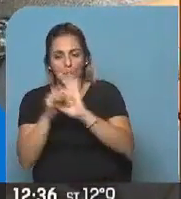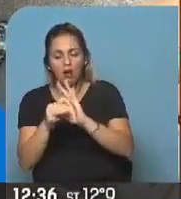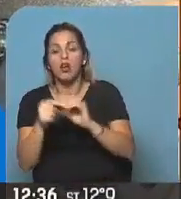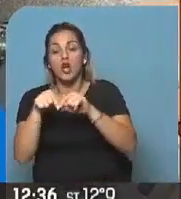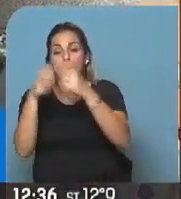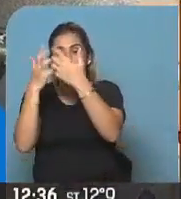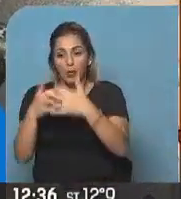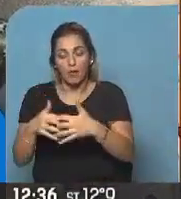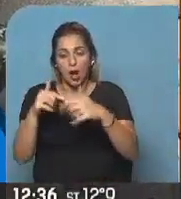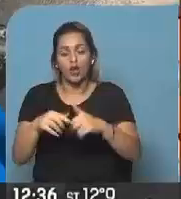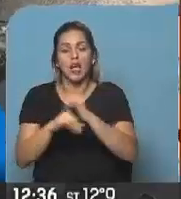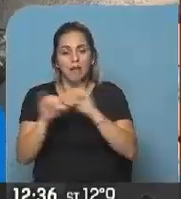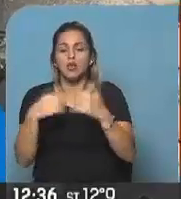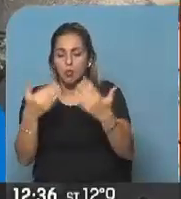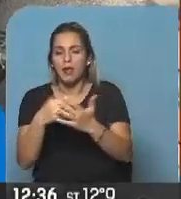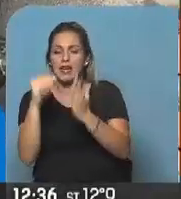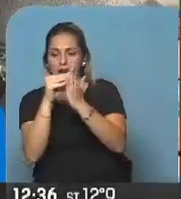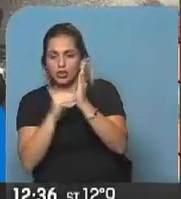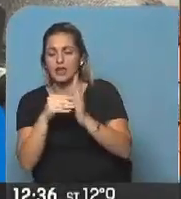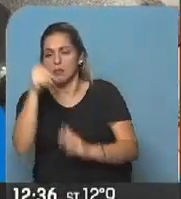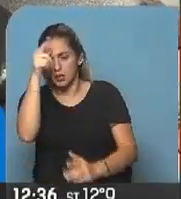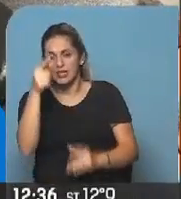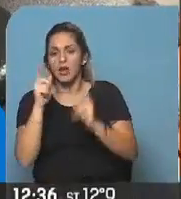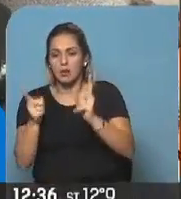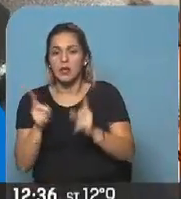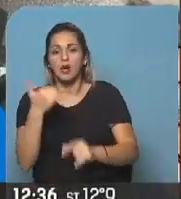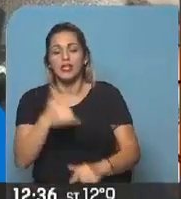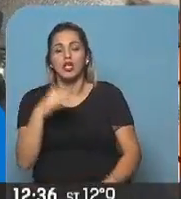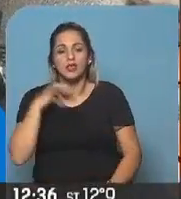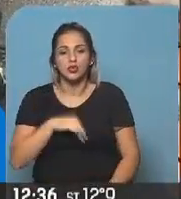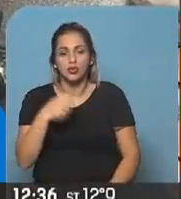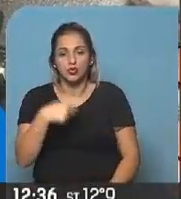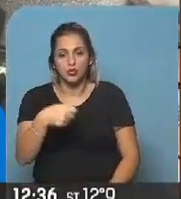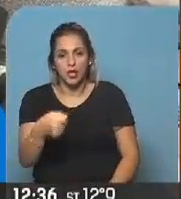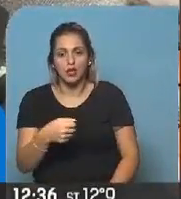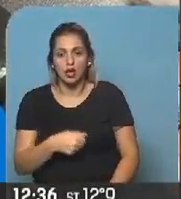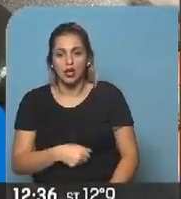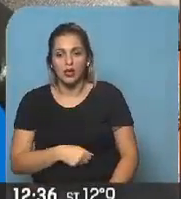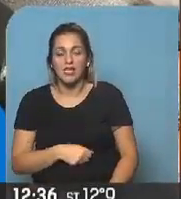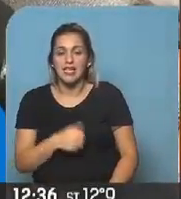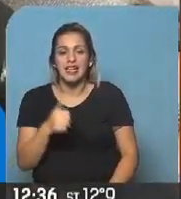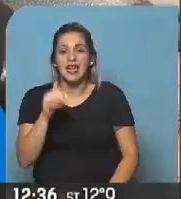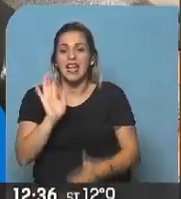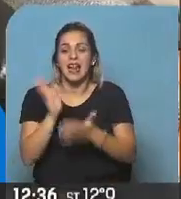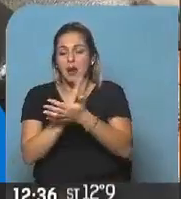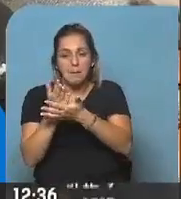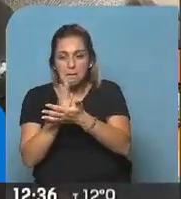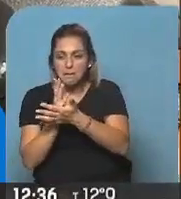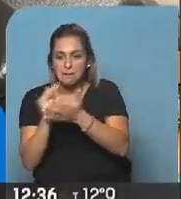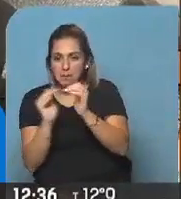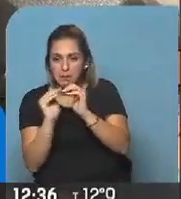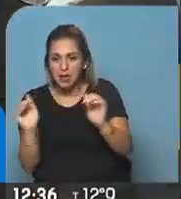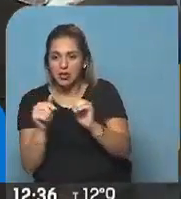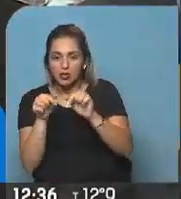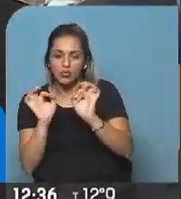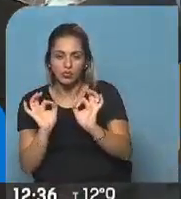hoy, también se pueden anotar docentes y policías que, por lo que tienen hoy de salario en la ciudad, son los, digamos, es el medio de la clase media, que es exactamente donde queremos